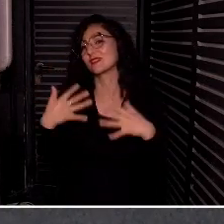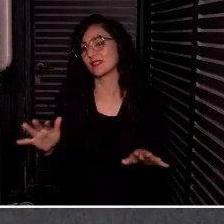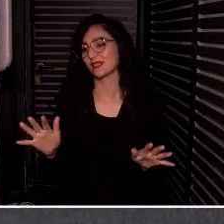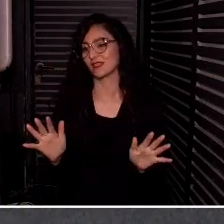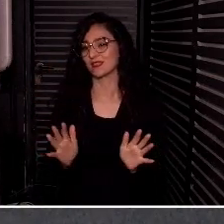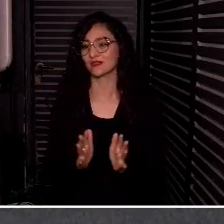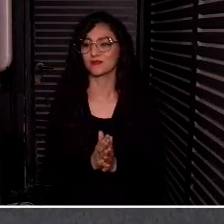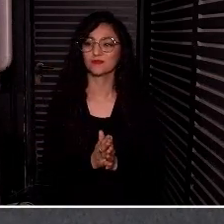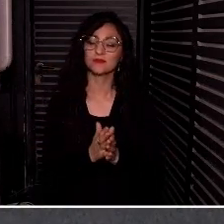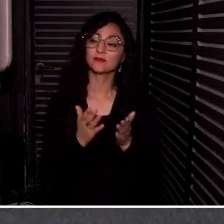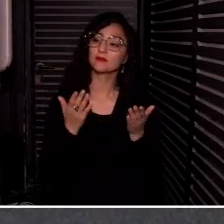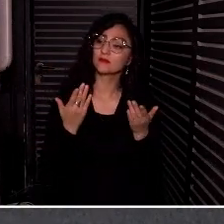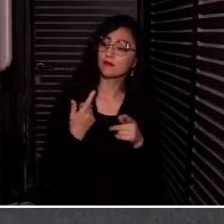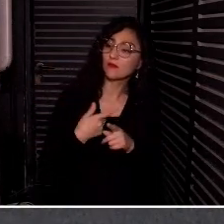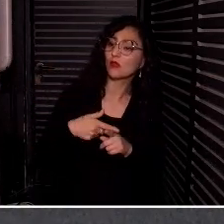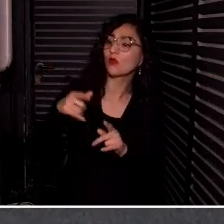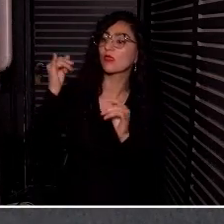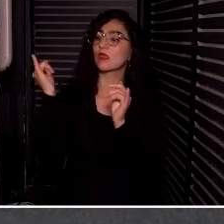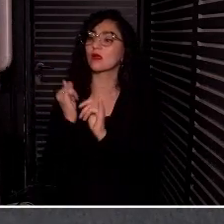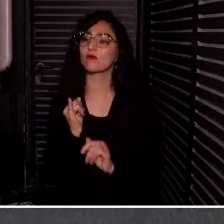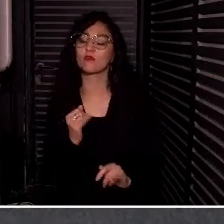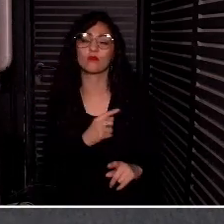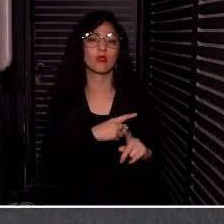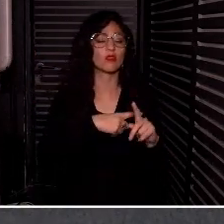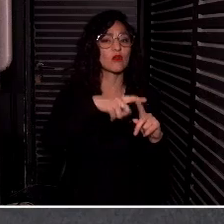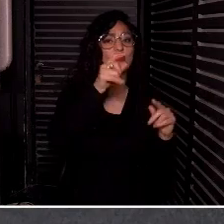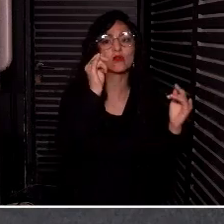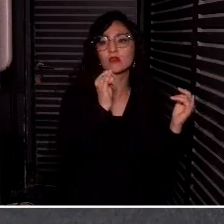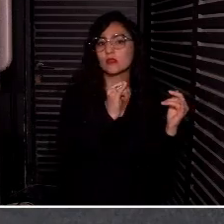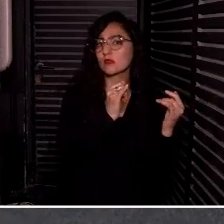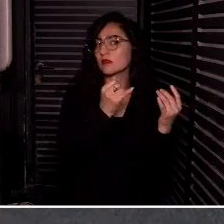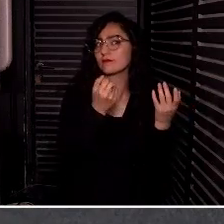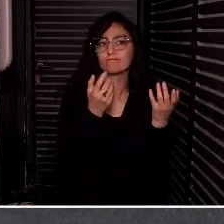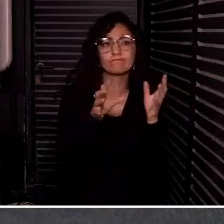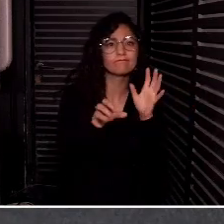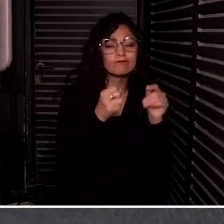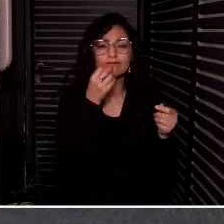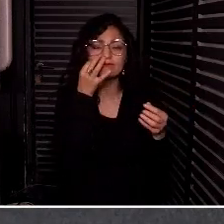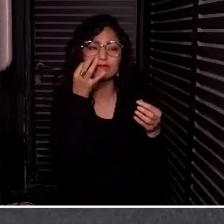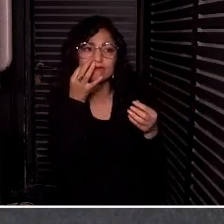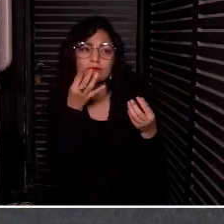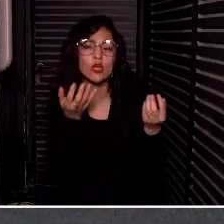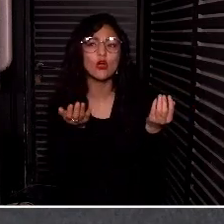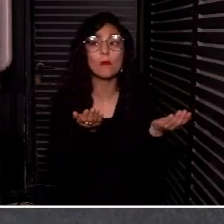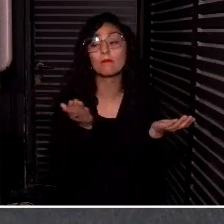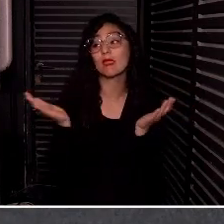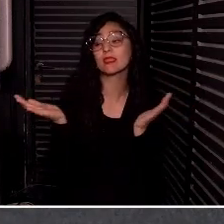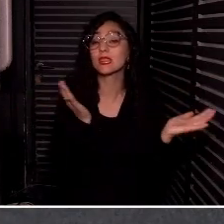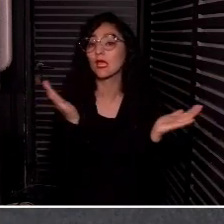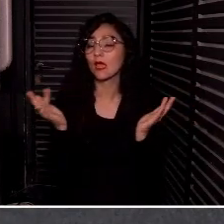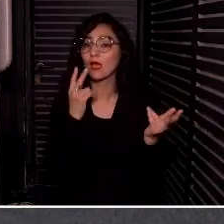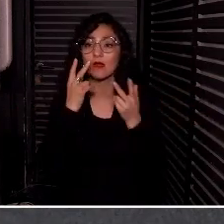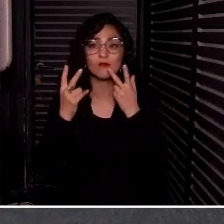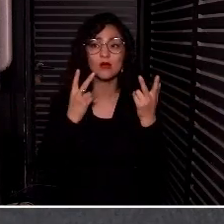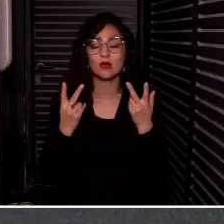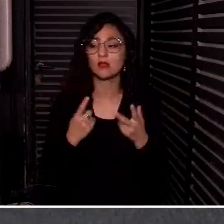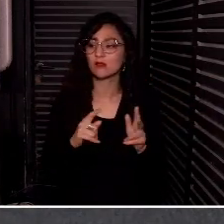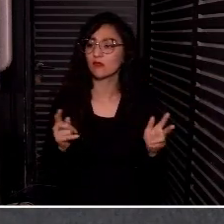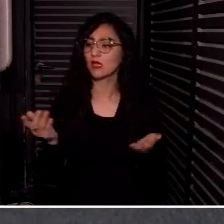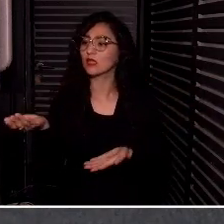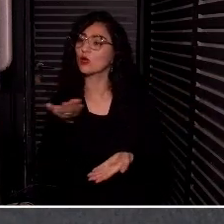de otra forma en otra lógica de consumo eh con de de manera mediada en relación a otros